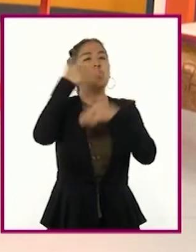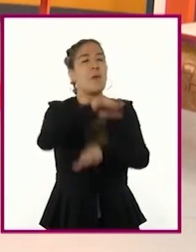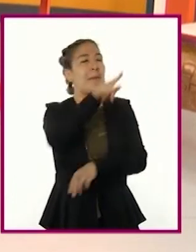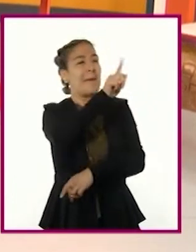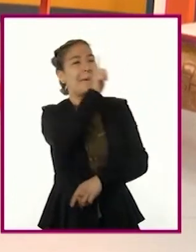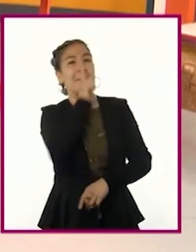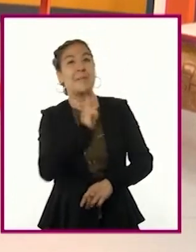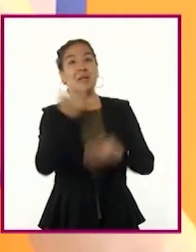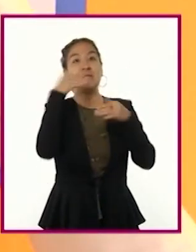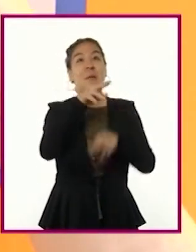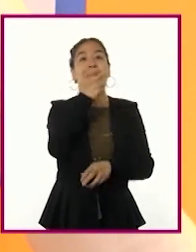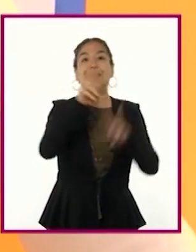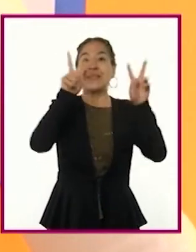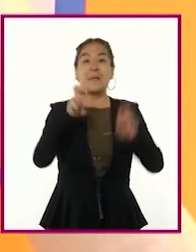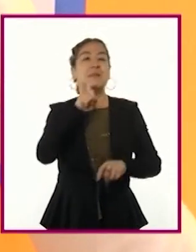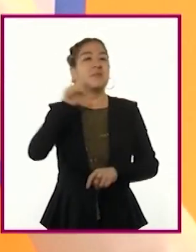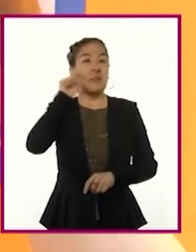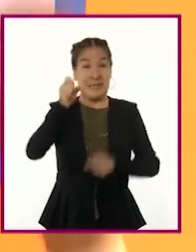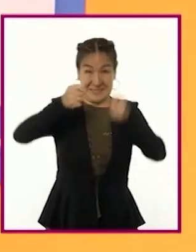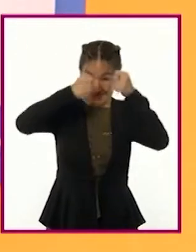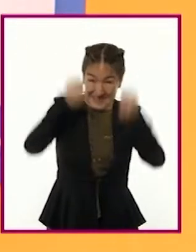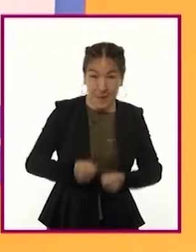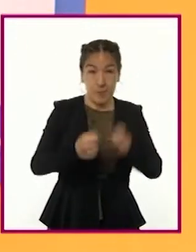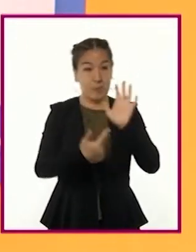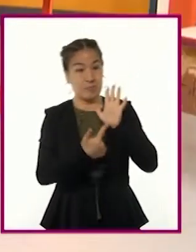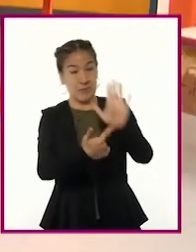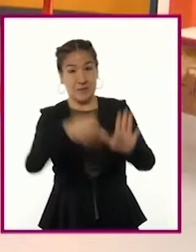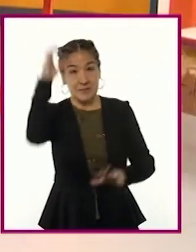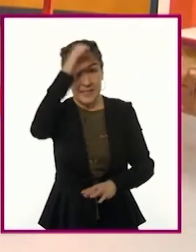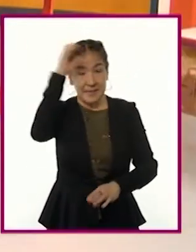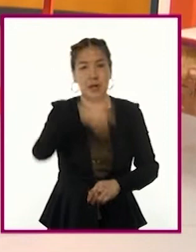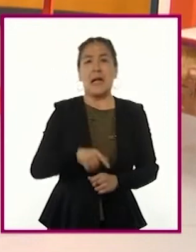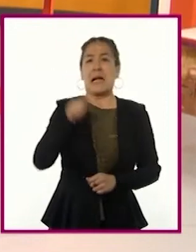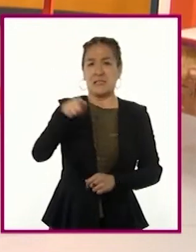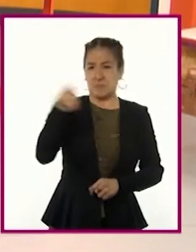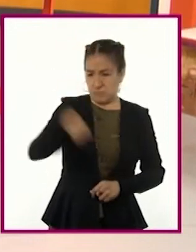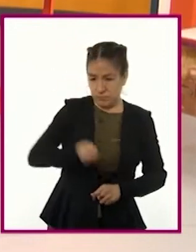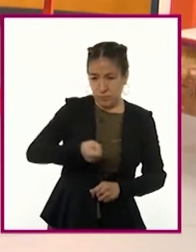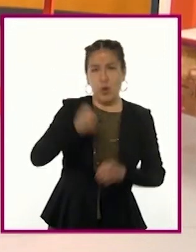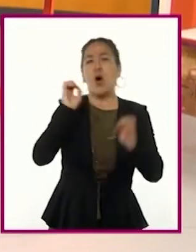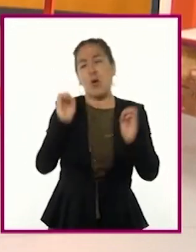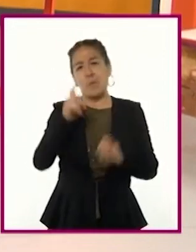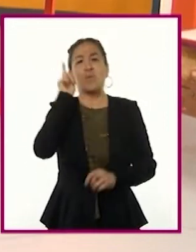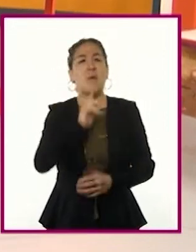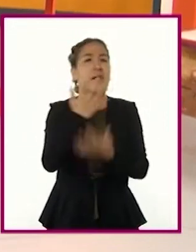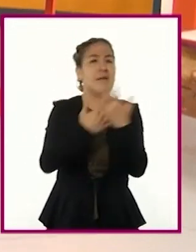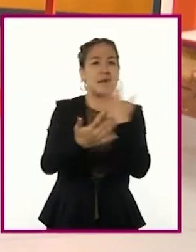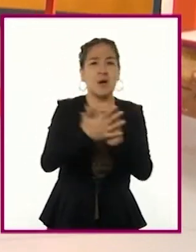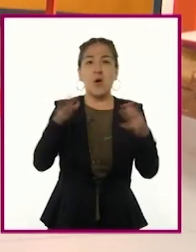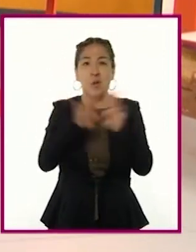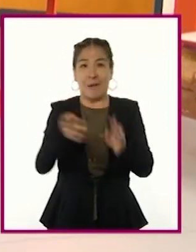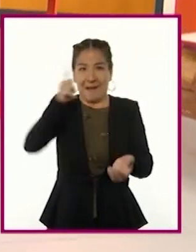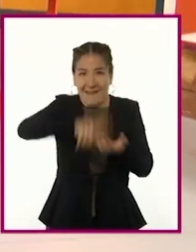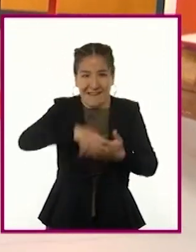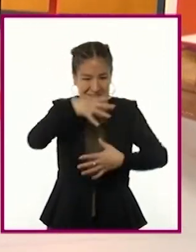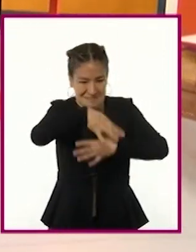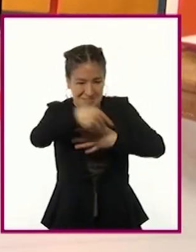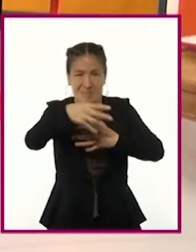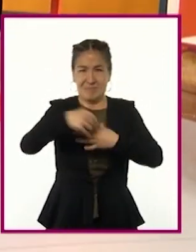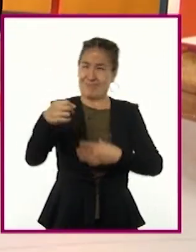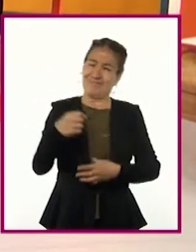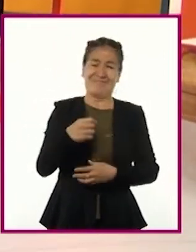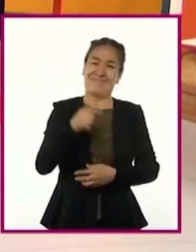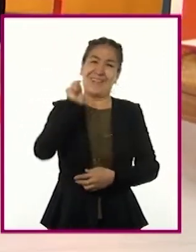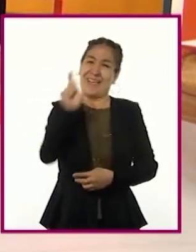no tienen evidencia científica. Por ejemplo, la masturbación no puede hacer que te crezcan pelos en la mano, ya